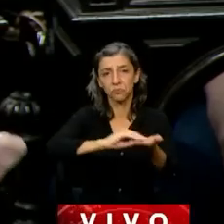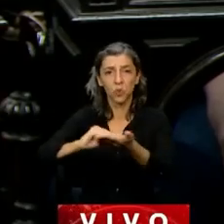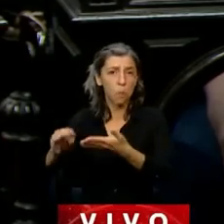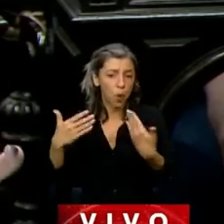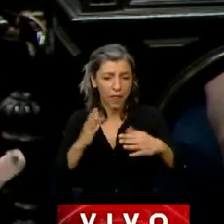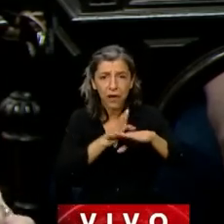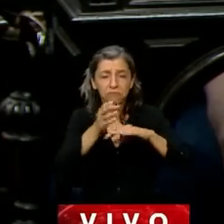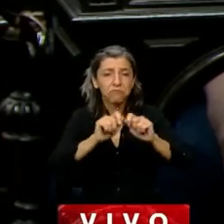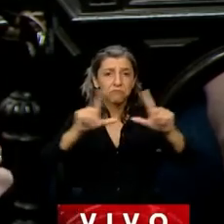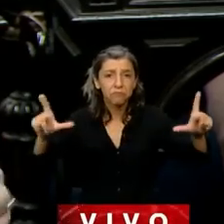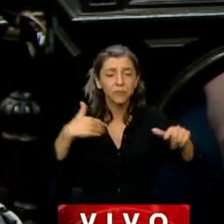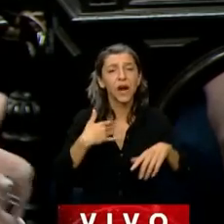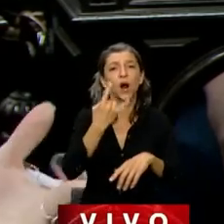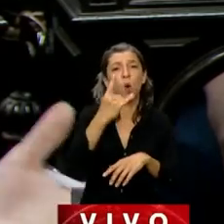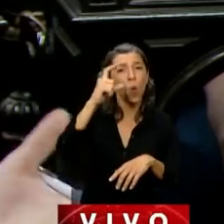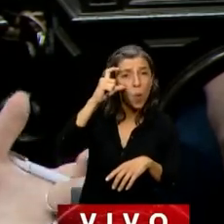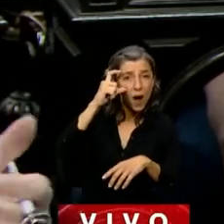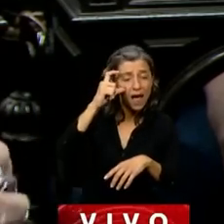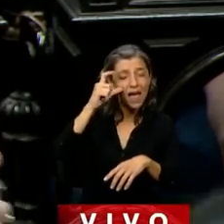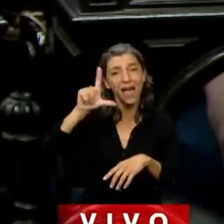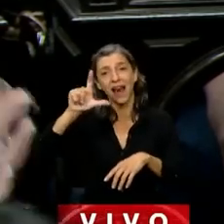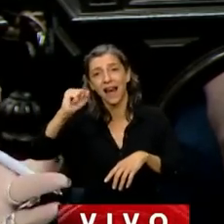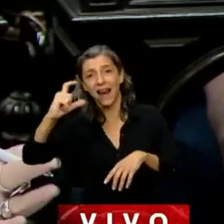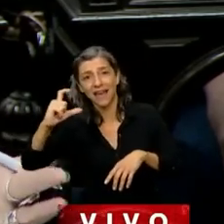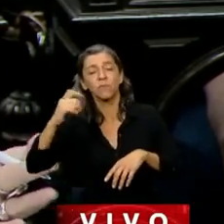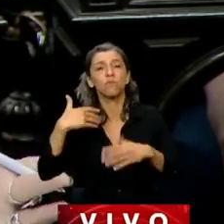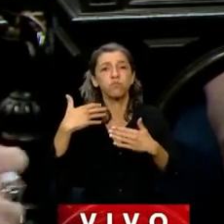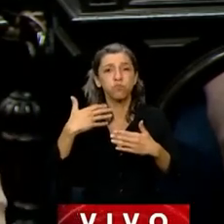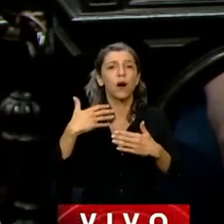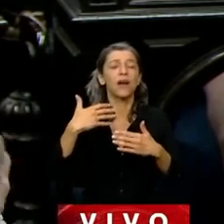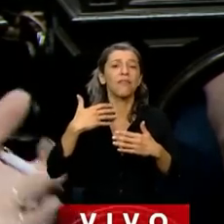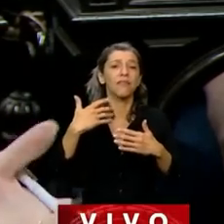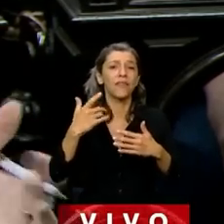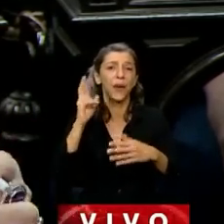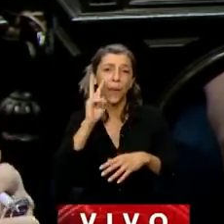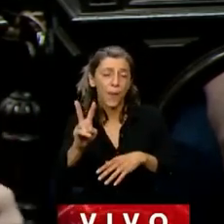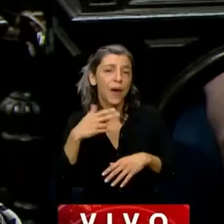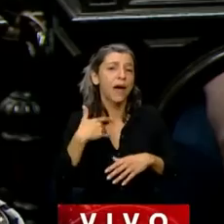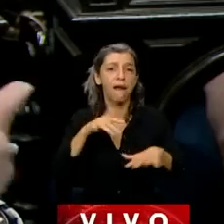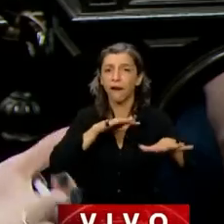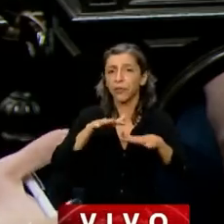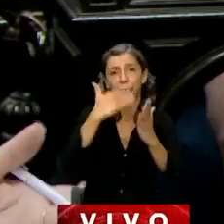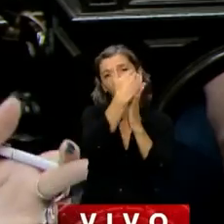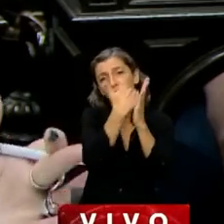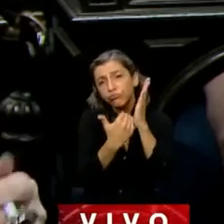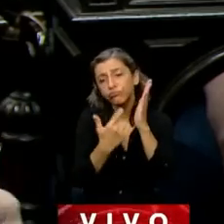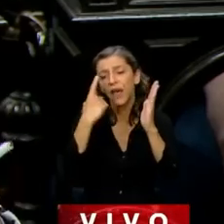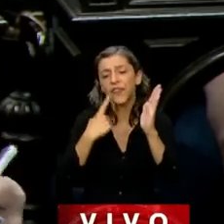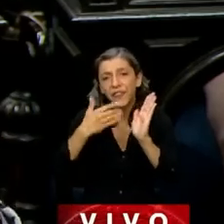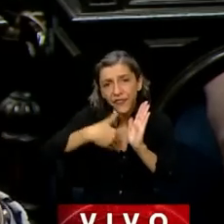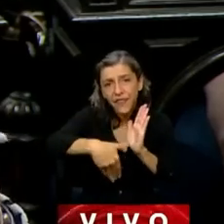con UELAC puede ver todas las actividades que lleva adelante. Tiene para estos